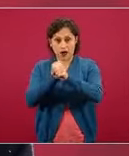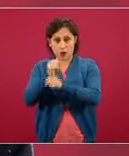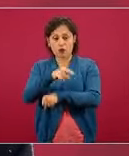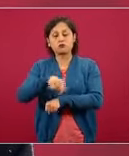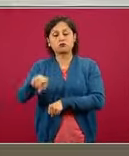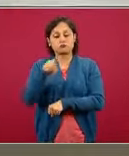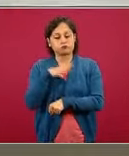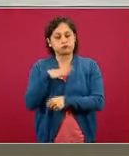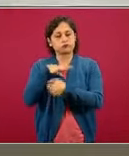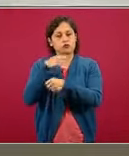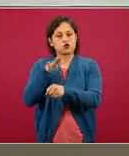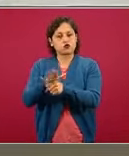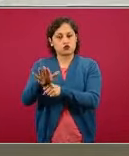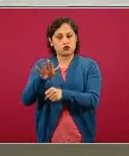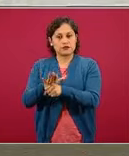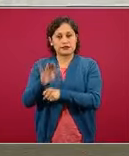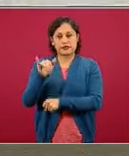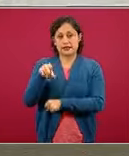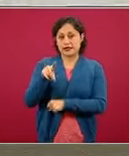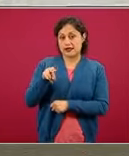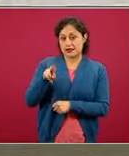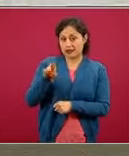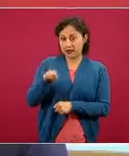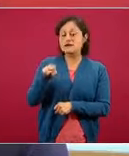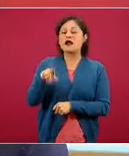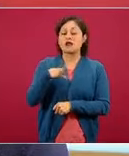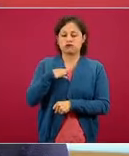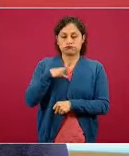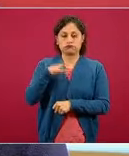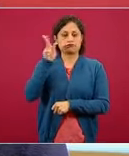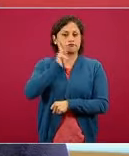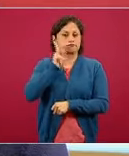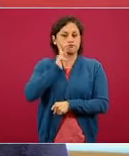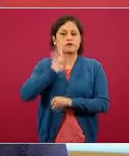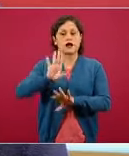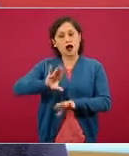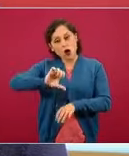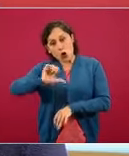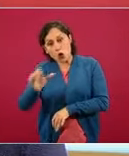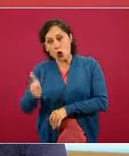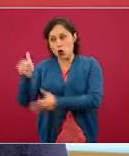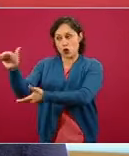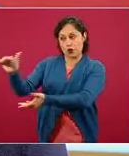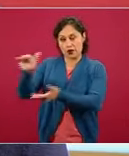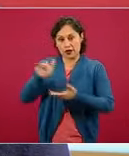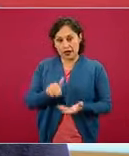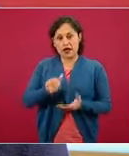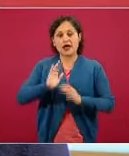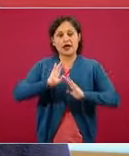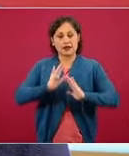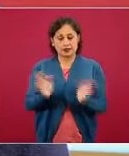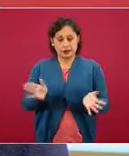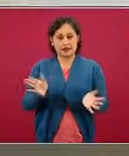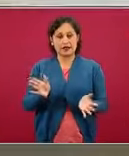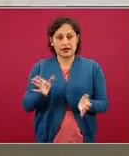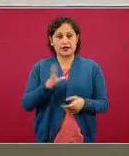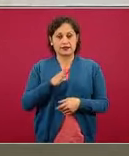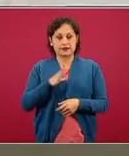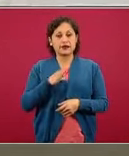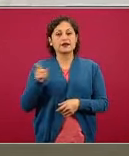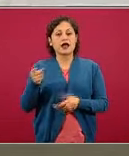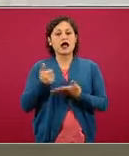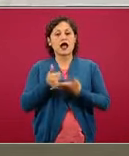reserva en el INDRE, vienen ya estas pruebas que a la vez van a poder encontrar SARS-CoV-2